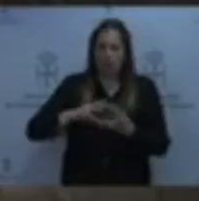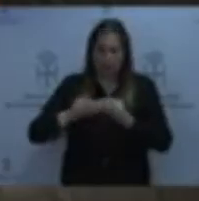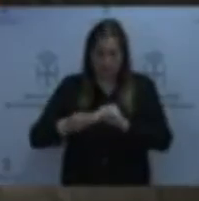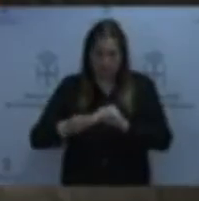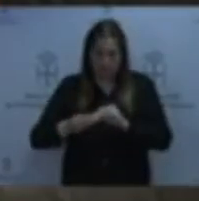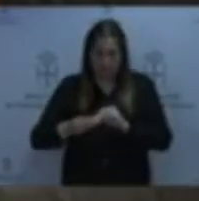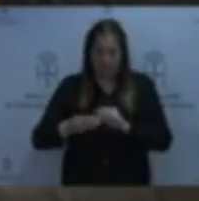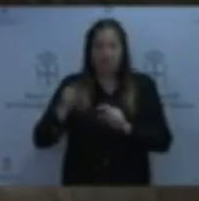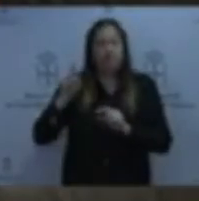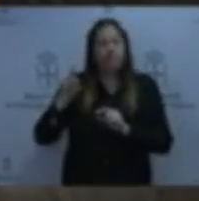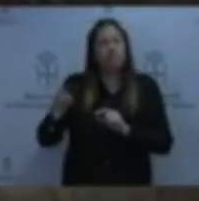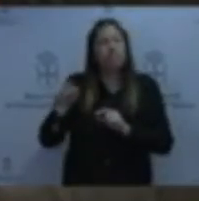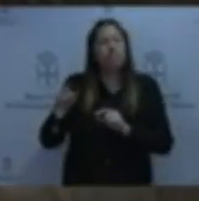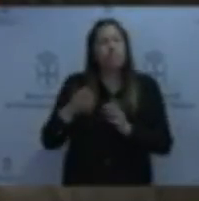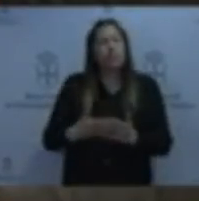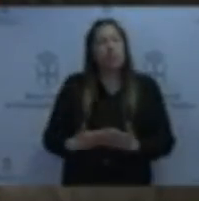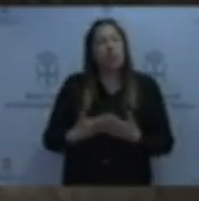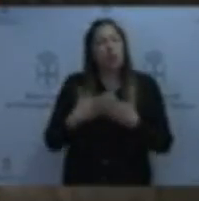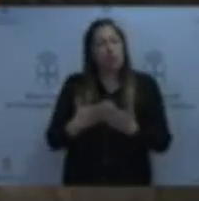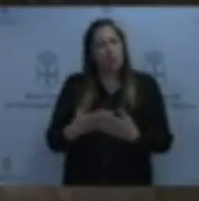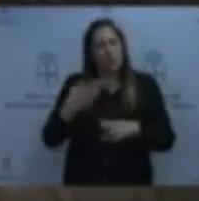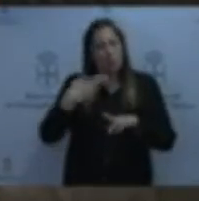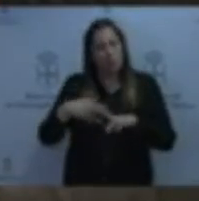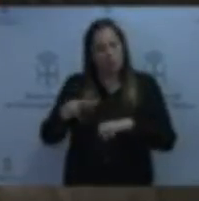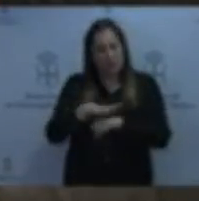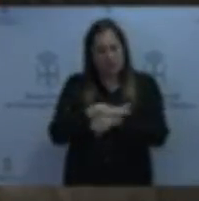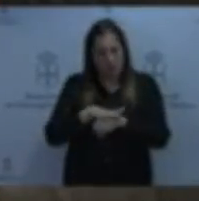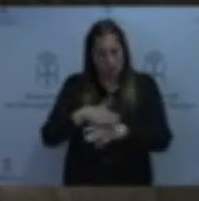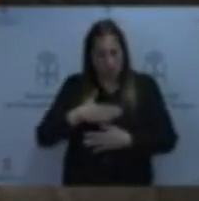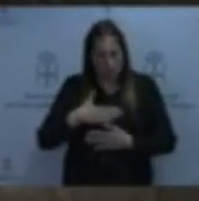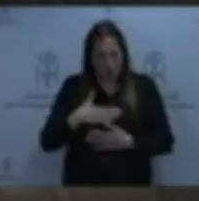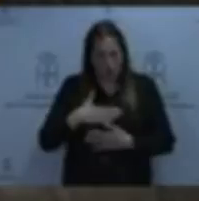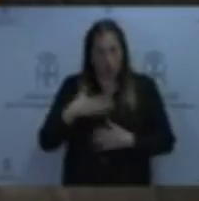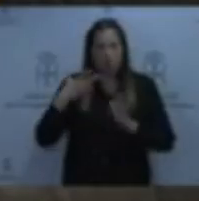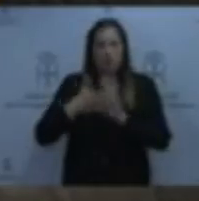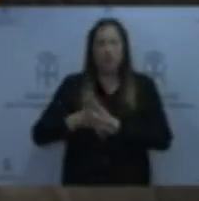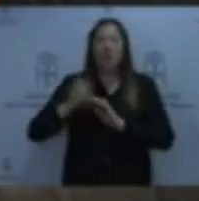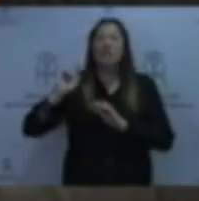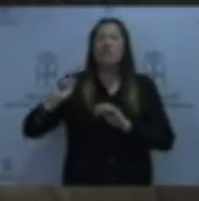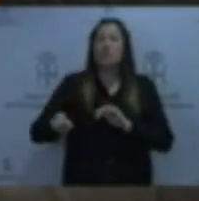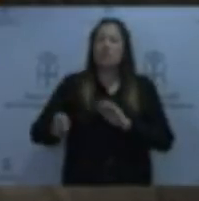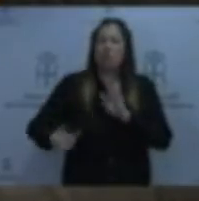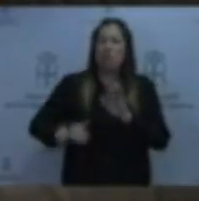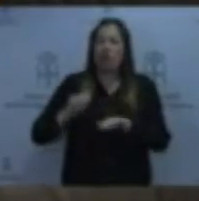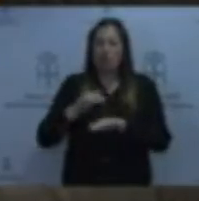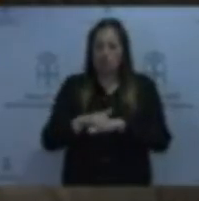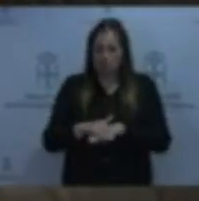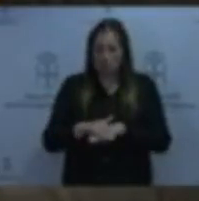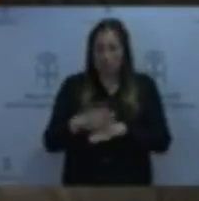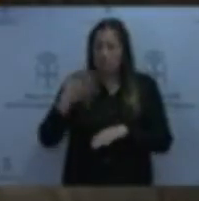Esta es la voluntad política de este Gobierno, cumplir la sentencia, al igual que